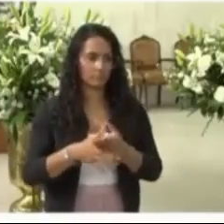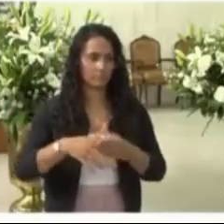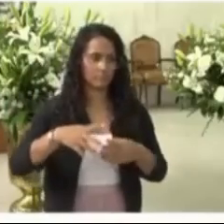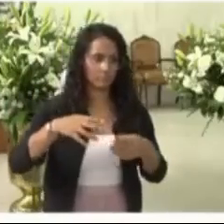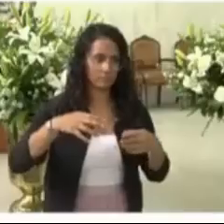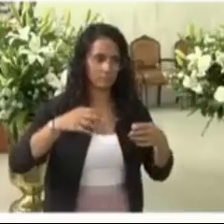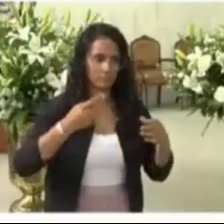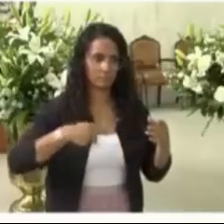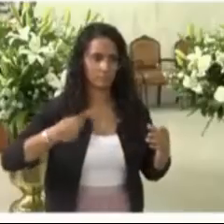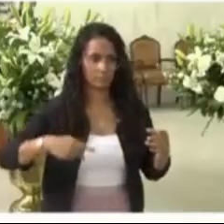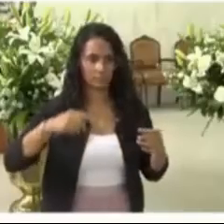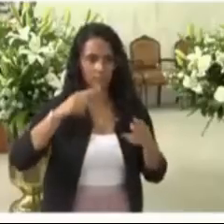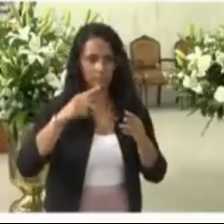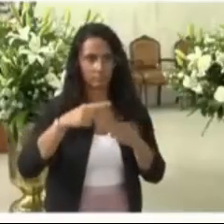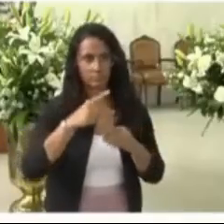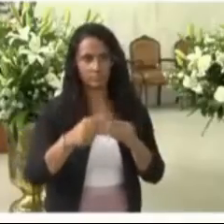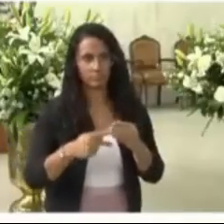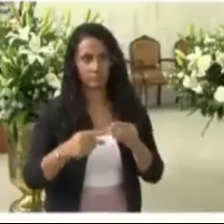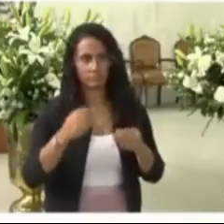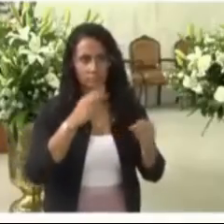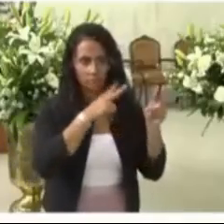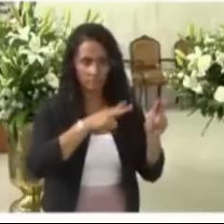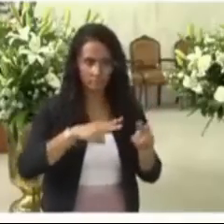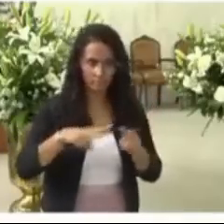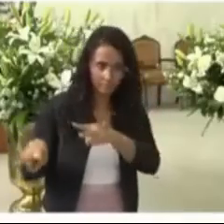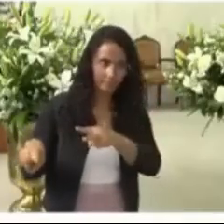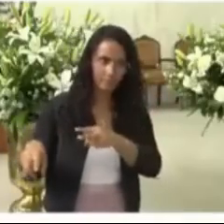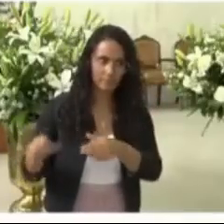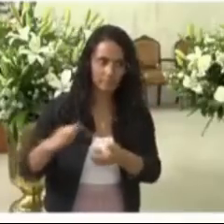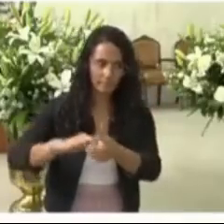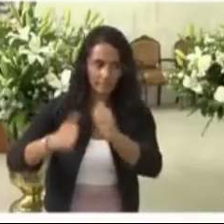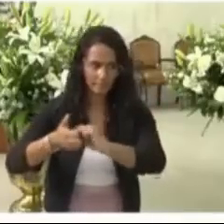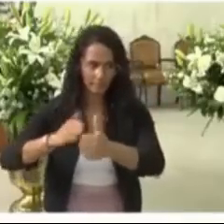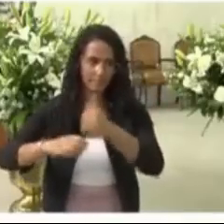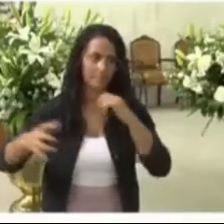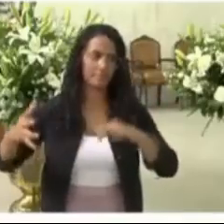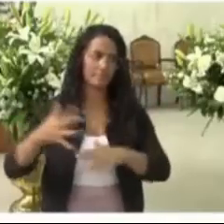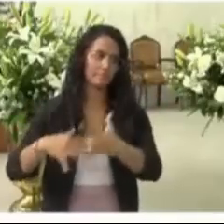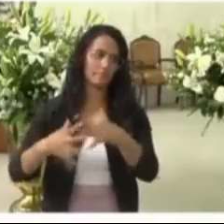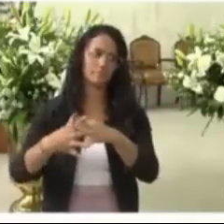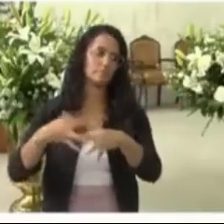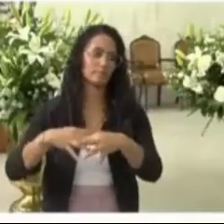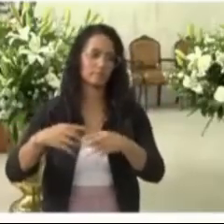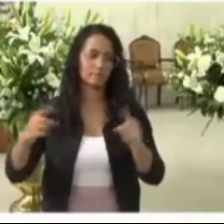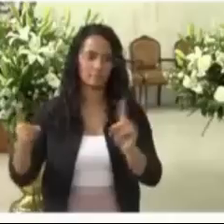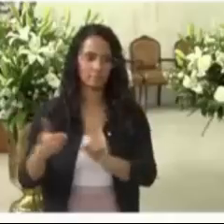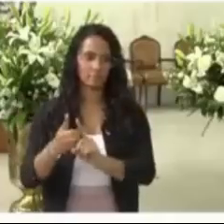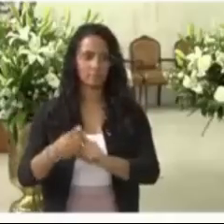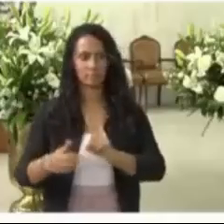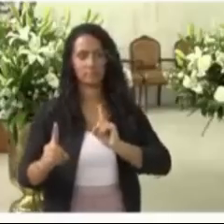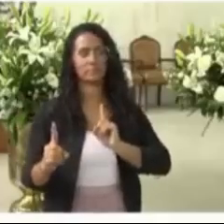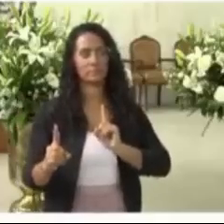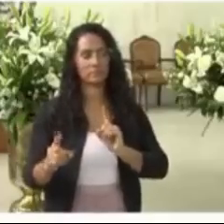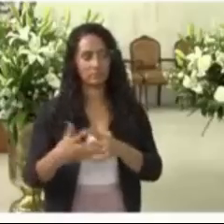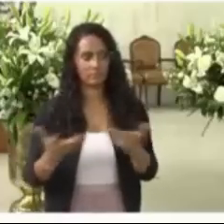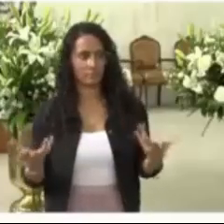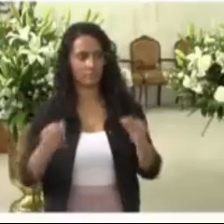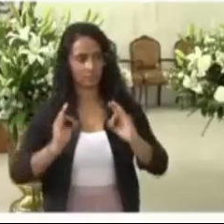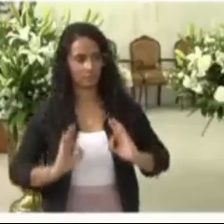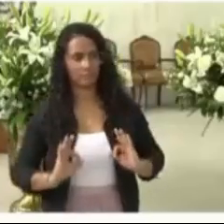y glorificaron el nombre del Señor. A su nombre. A su nombre.